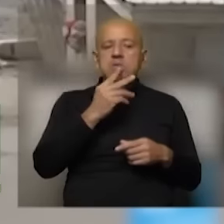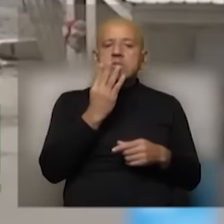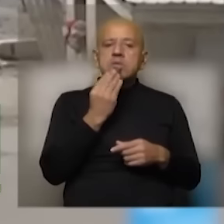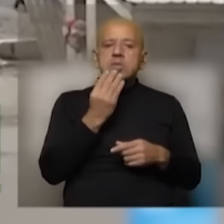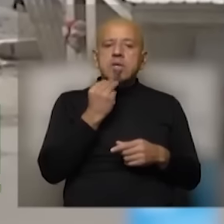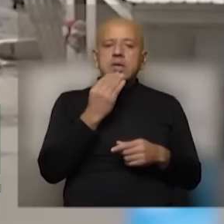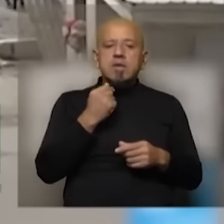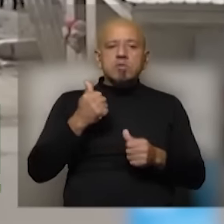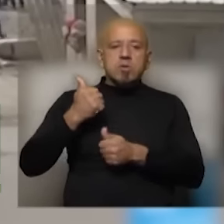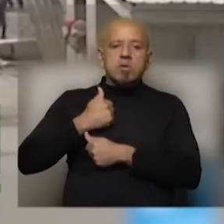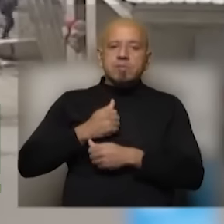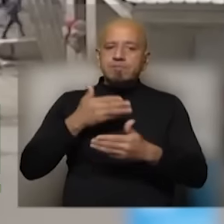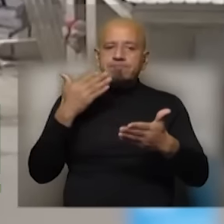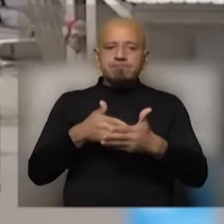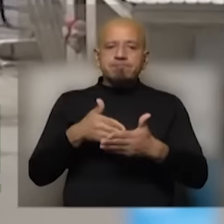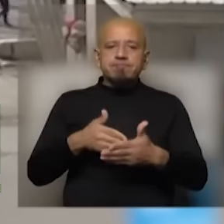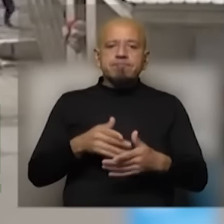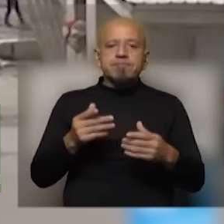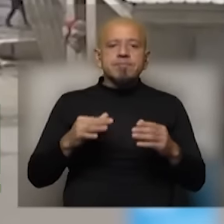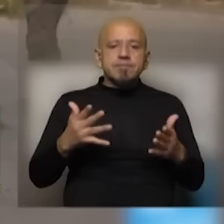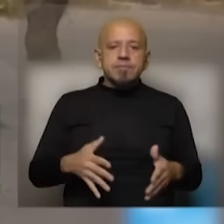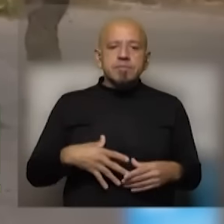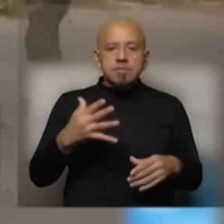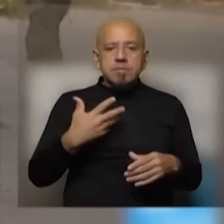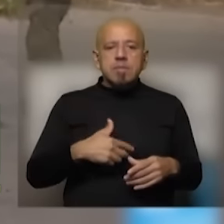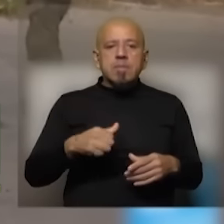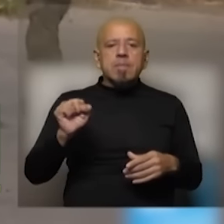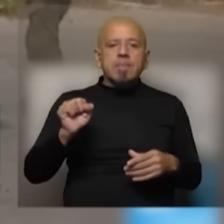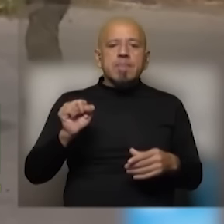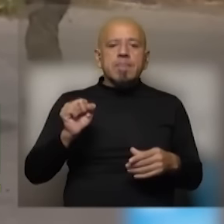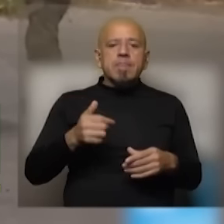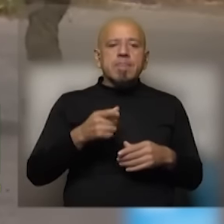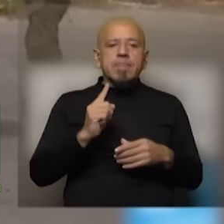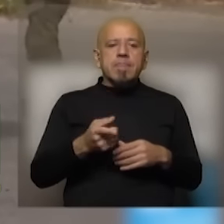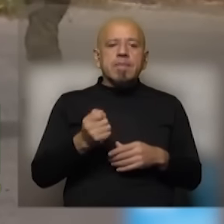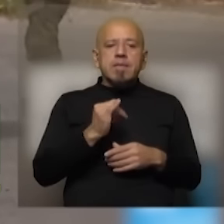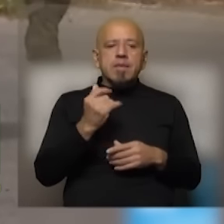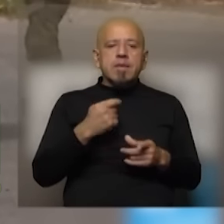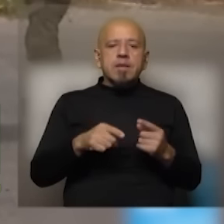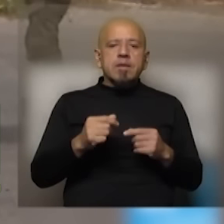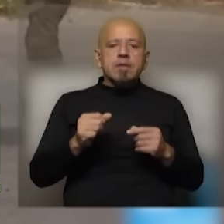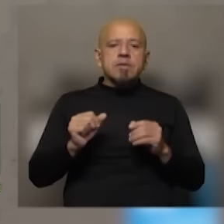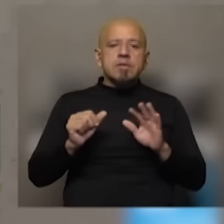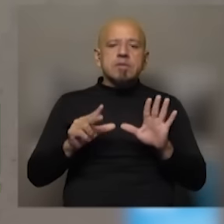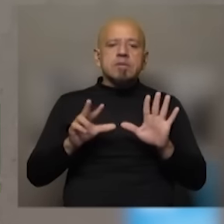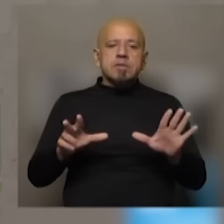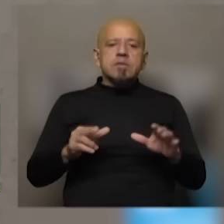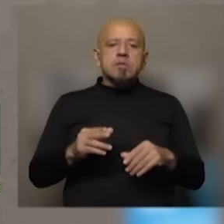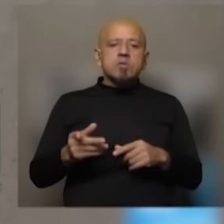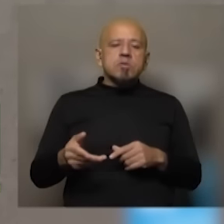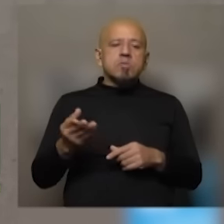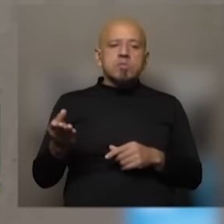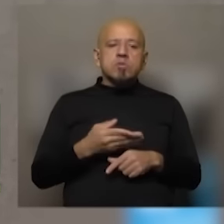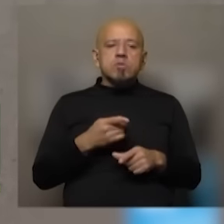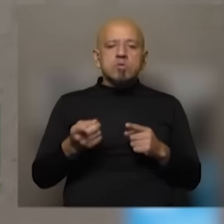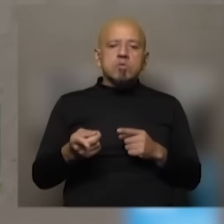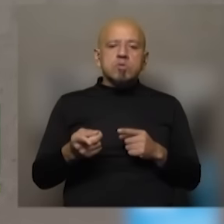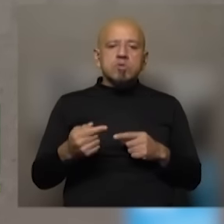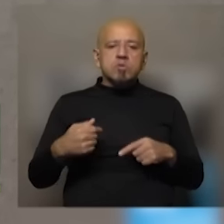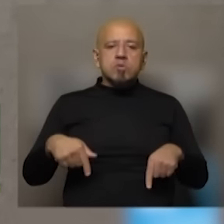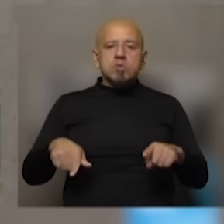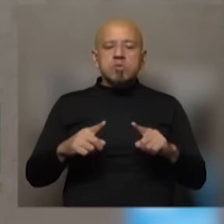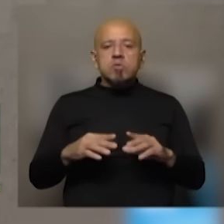la comunidad internacional se moviliza para llevar ayuda humanitaria a Gaza, el 68% de los israelíes, según una encuesta